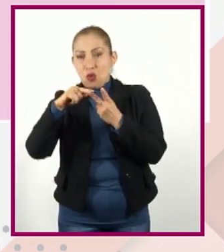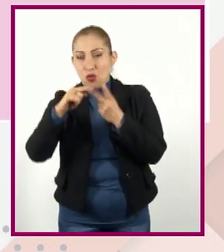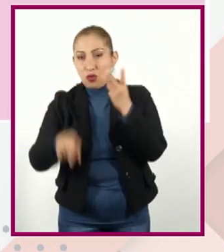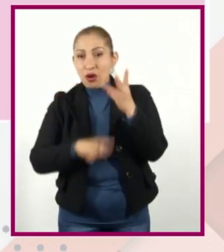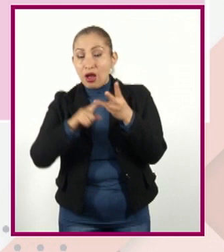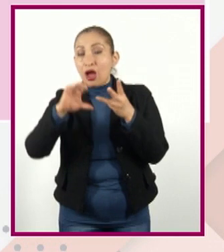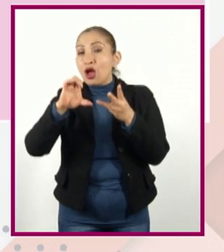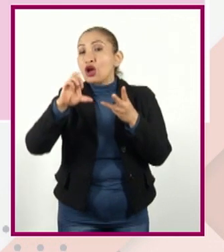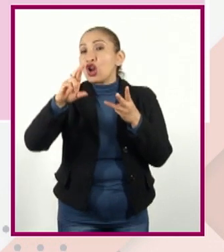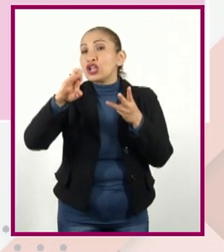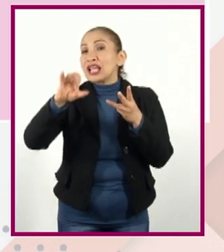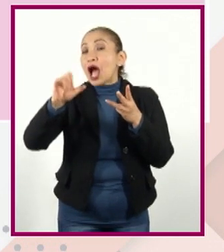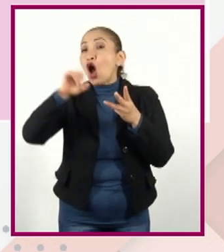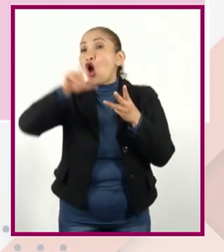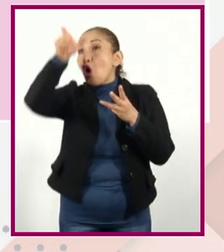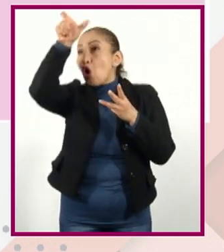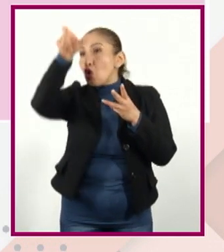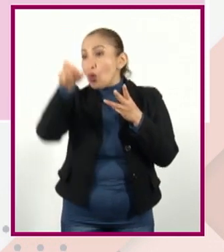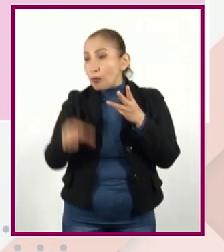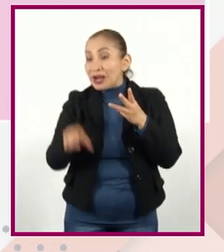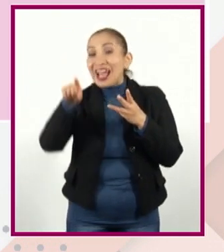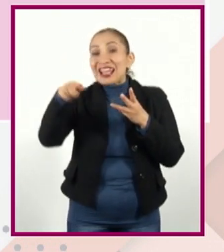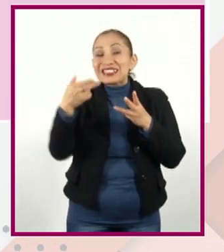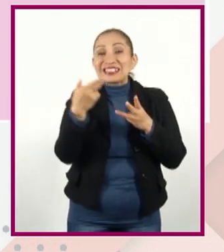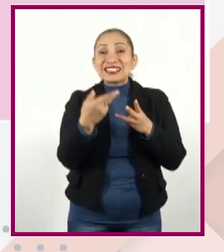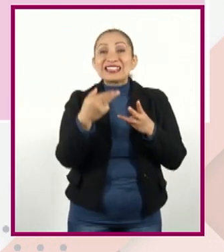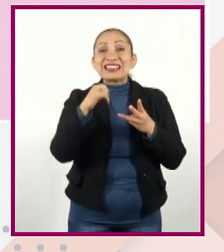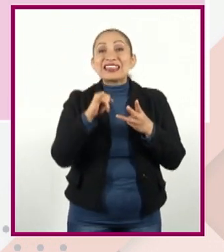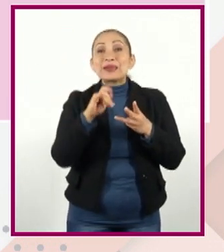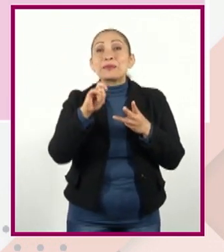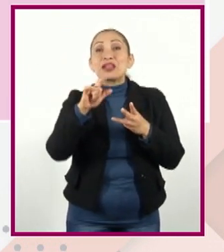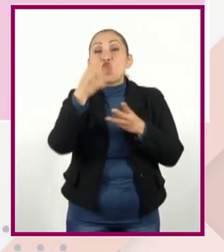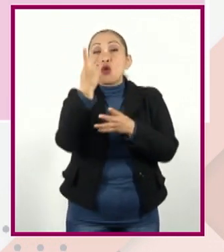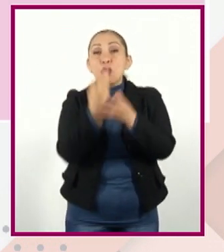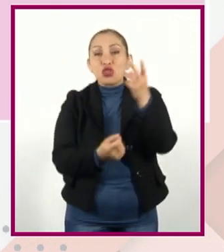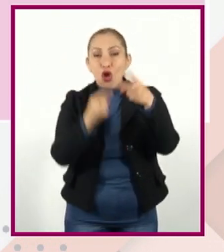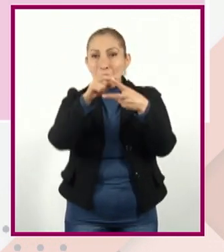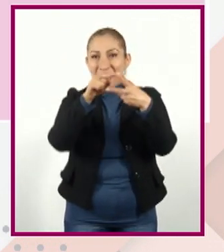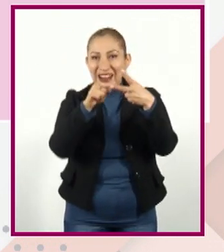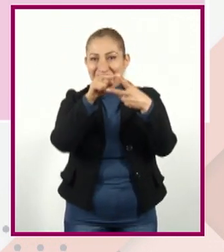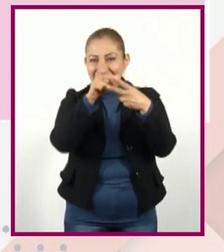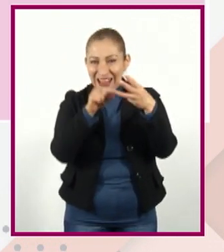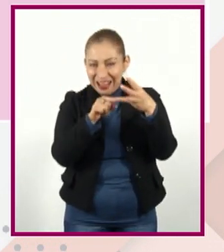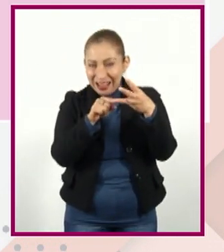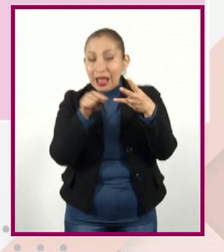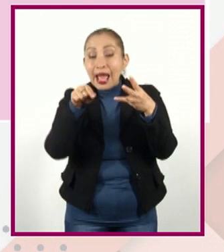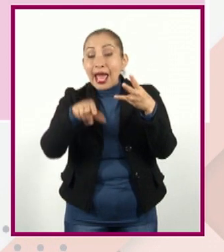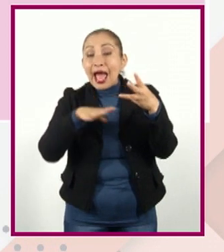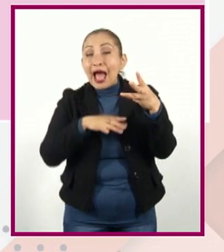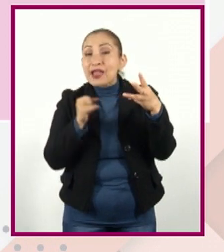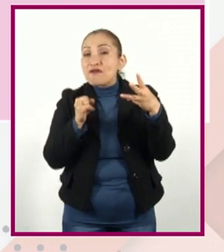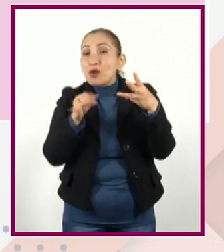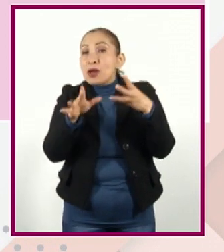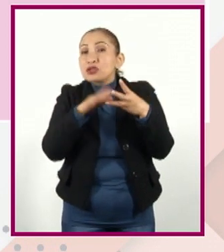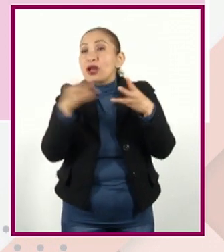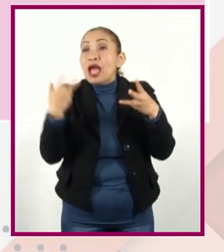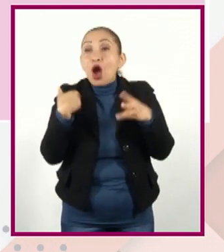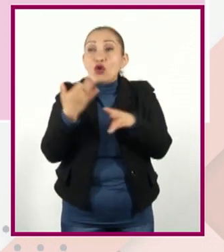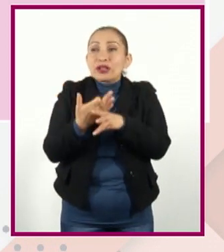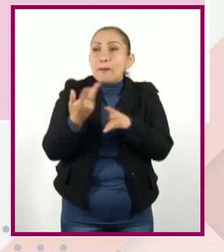La crónica o columna son textos del género híbrido. La información periodística transmite información sobre un hecho